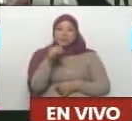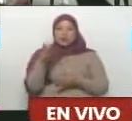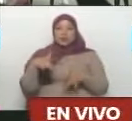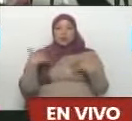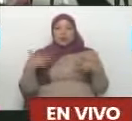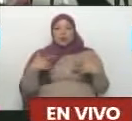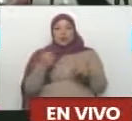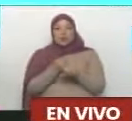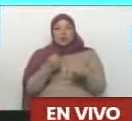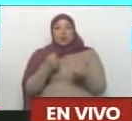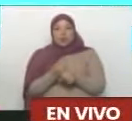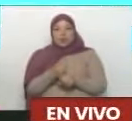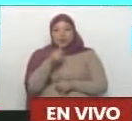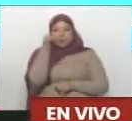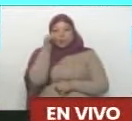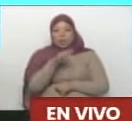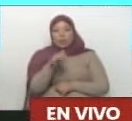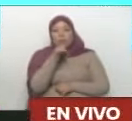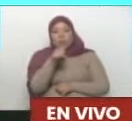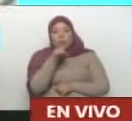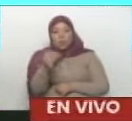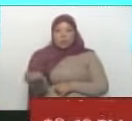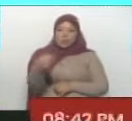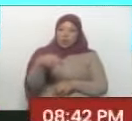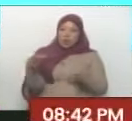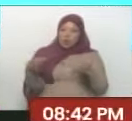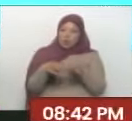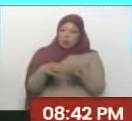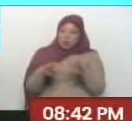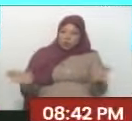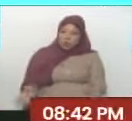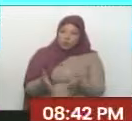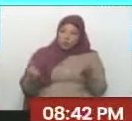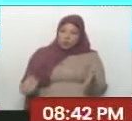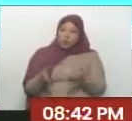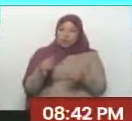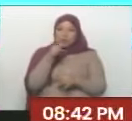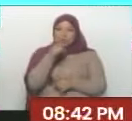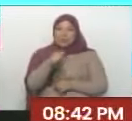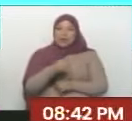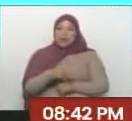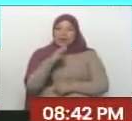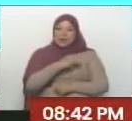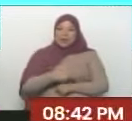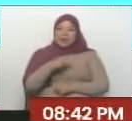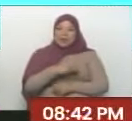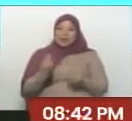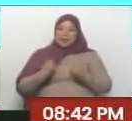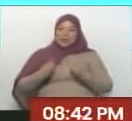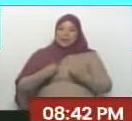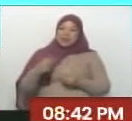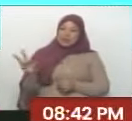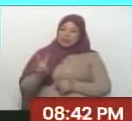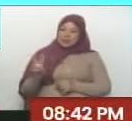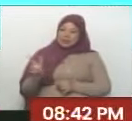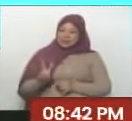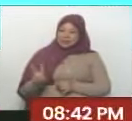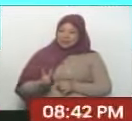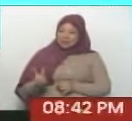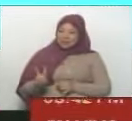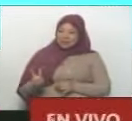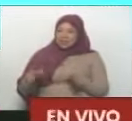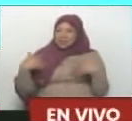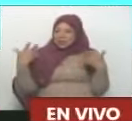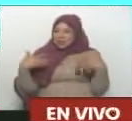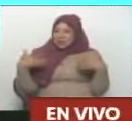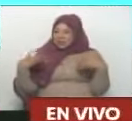contento y halagado de estar aquí formando parte, pues, de este grupo promotor de esta gran misión Viva Venezuela. Me siento